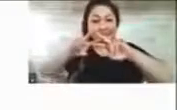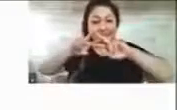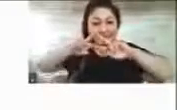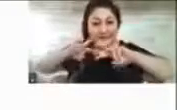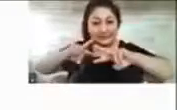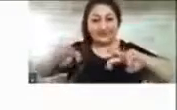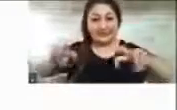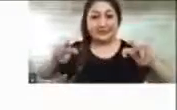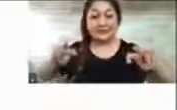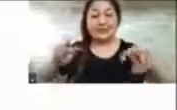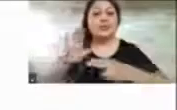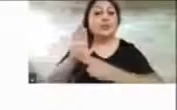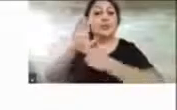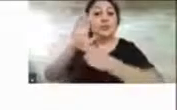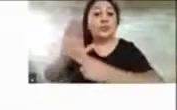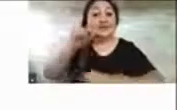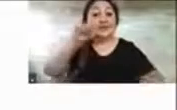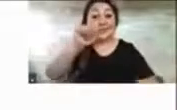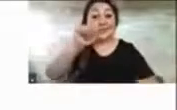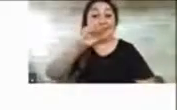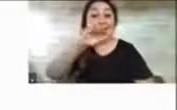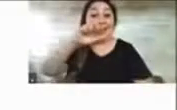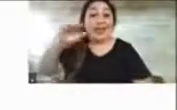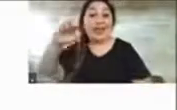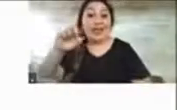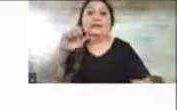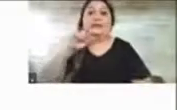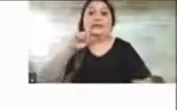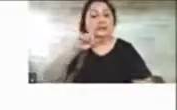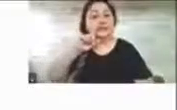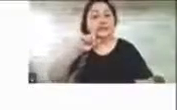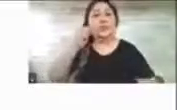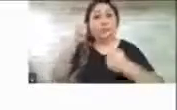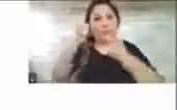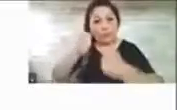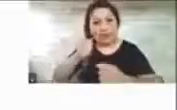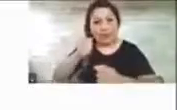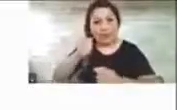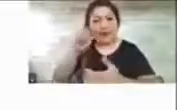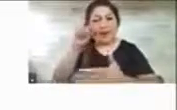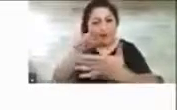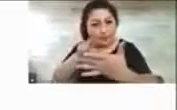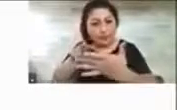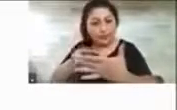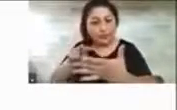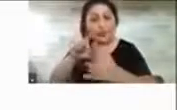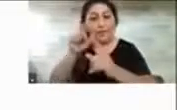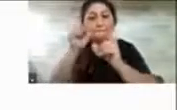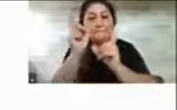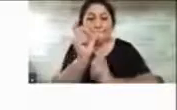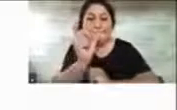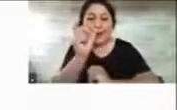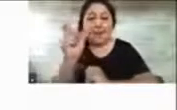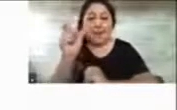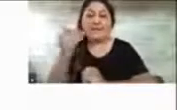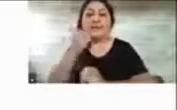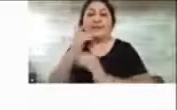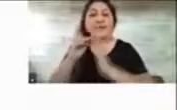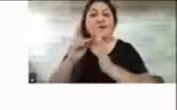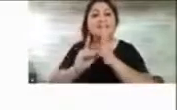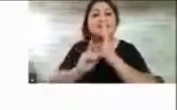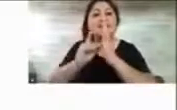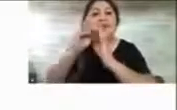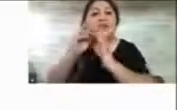que GrafoGame tiene efecto en la lectura de palabras y muy fuertemente también en el desarrollo de habilidades de